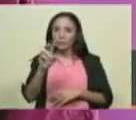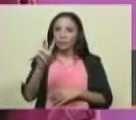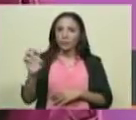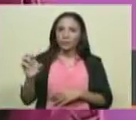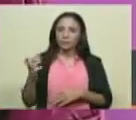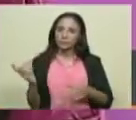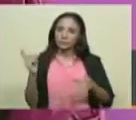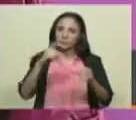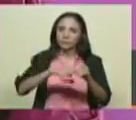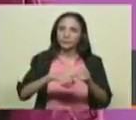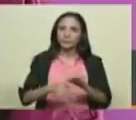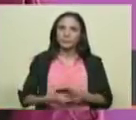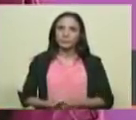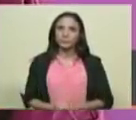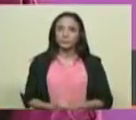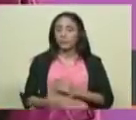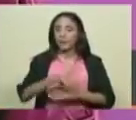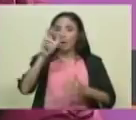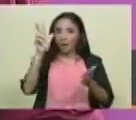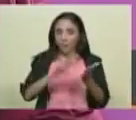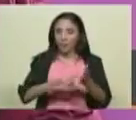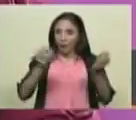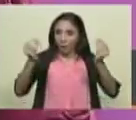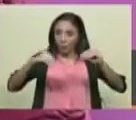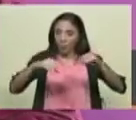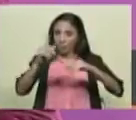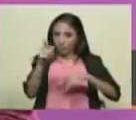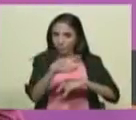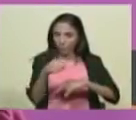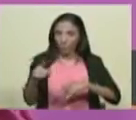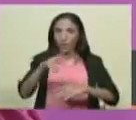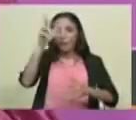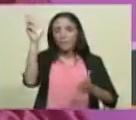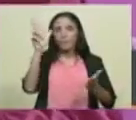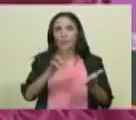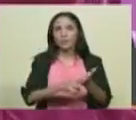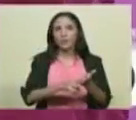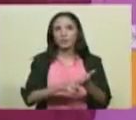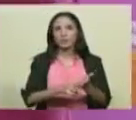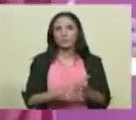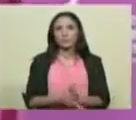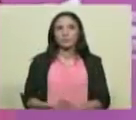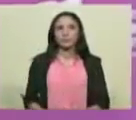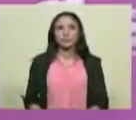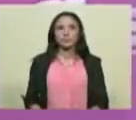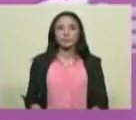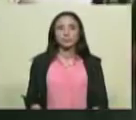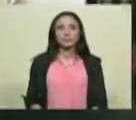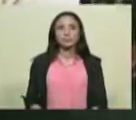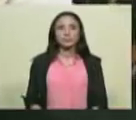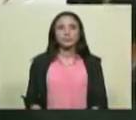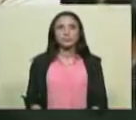www.patria.org.be. ¿Estamos de acuerdo? Aprobado entonces.